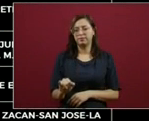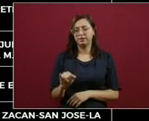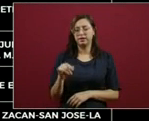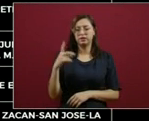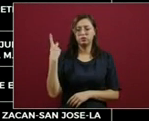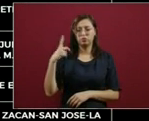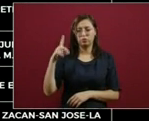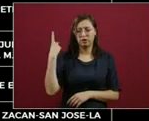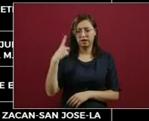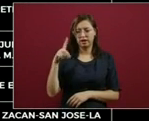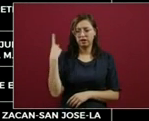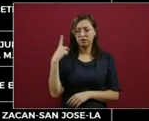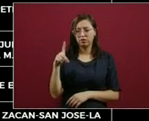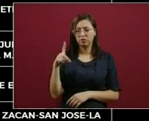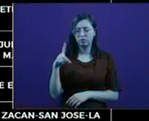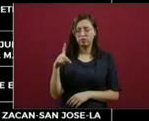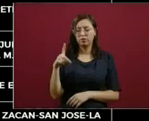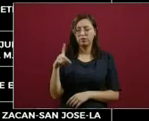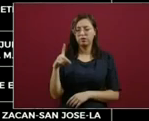23.89,